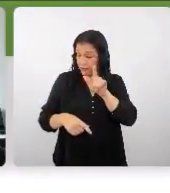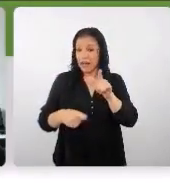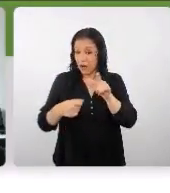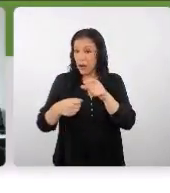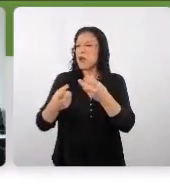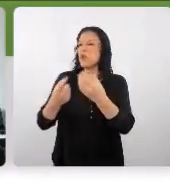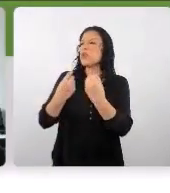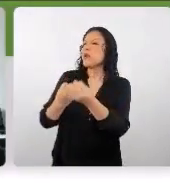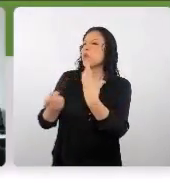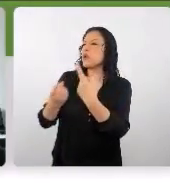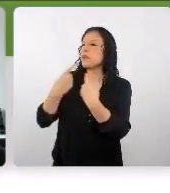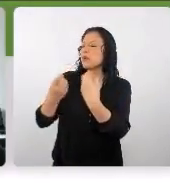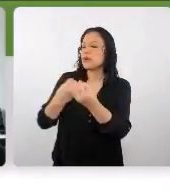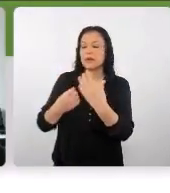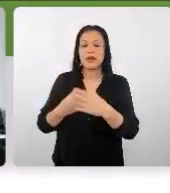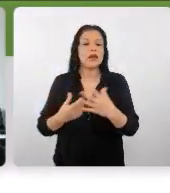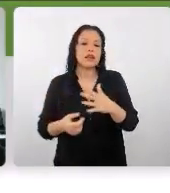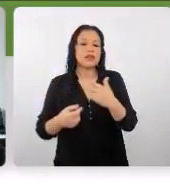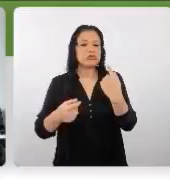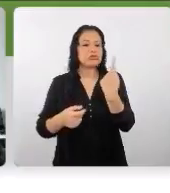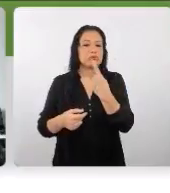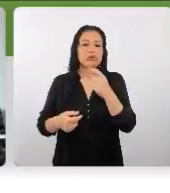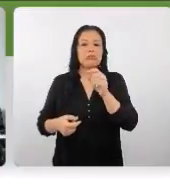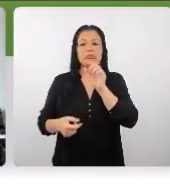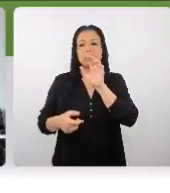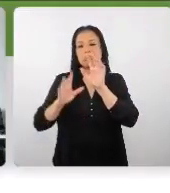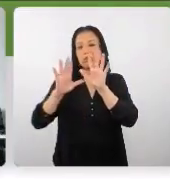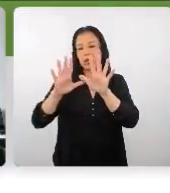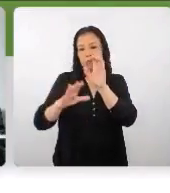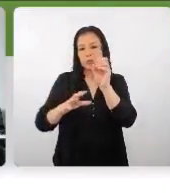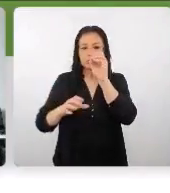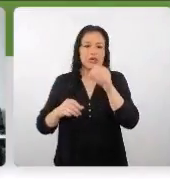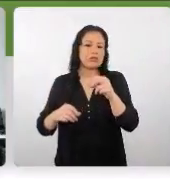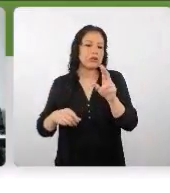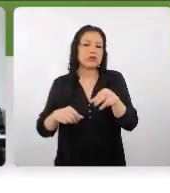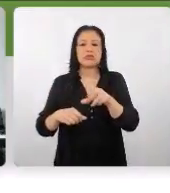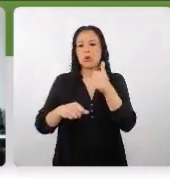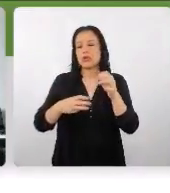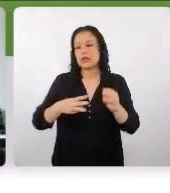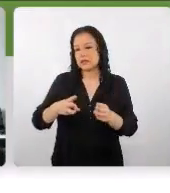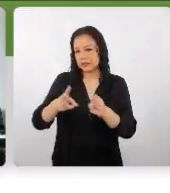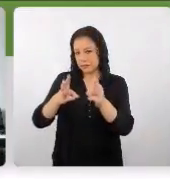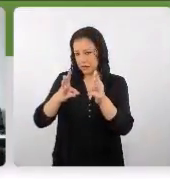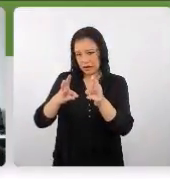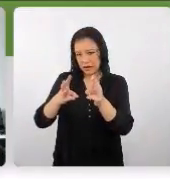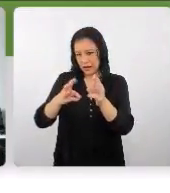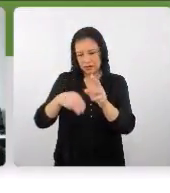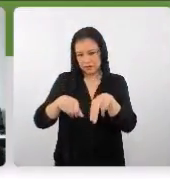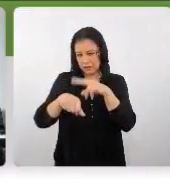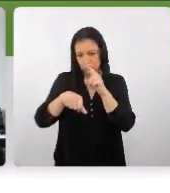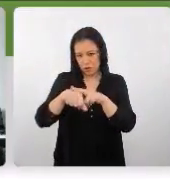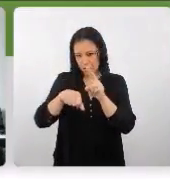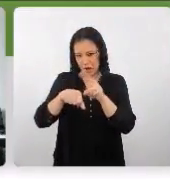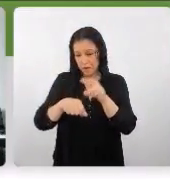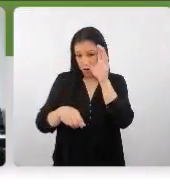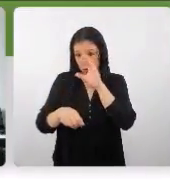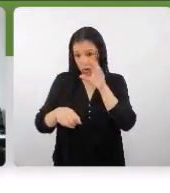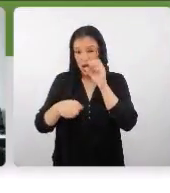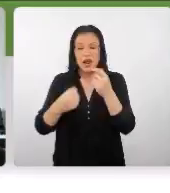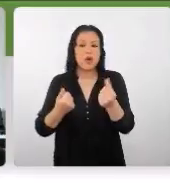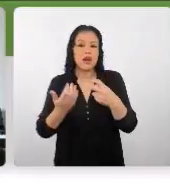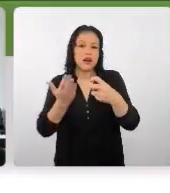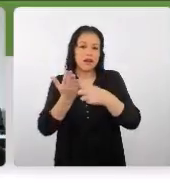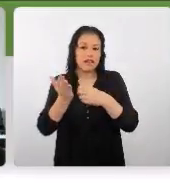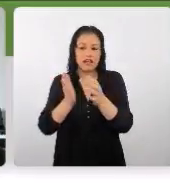Y no llega ni al 10% quienes usan los medios convencionales, los clásicos para buscar información, como las revistas,